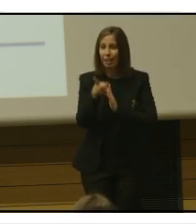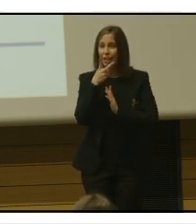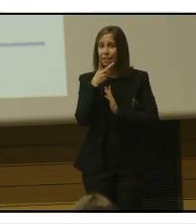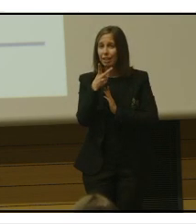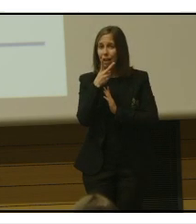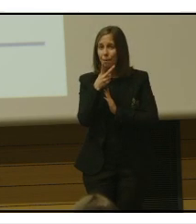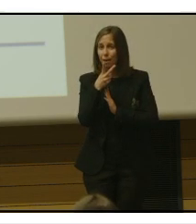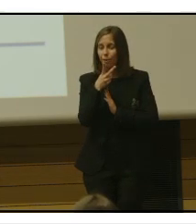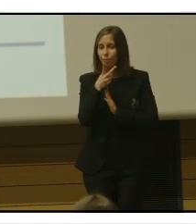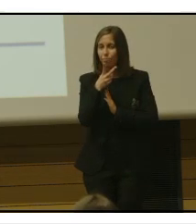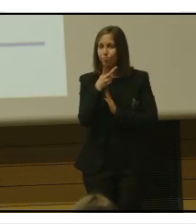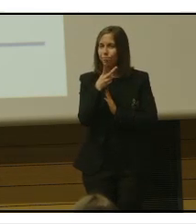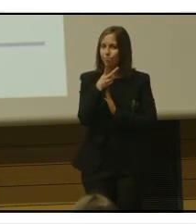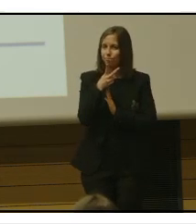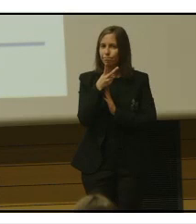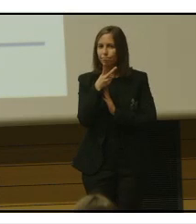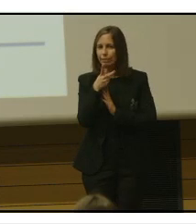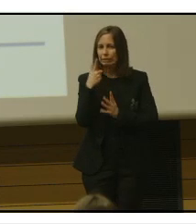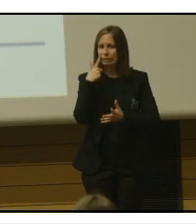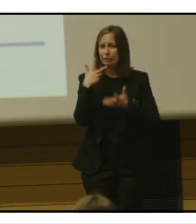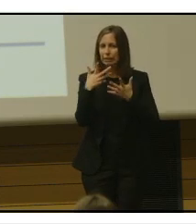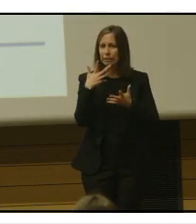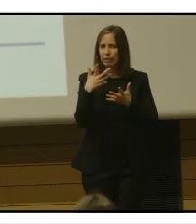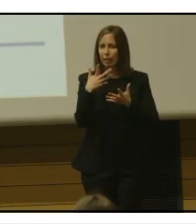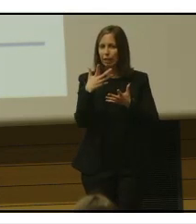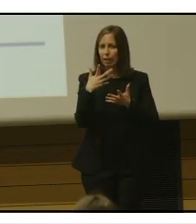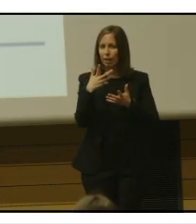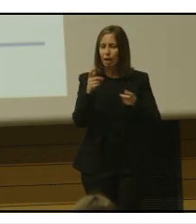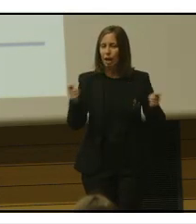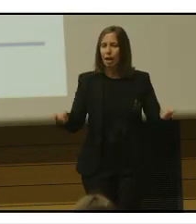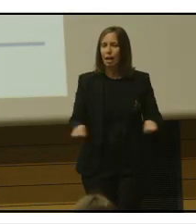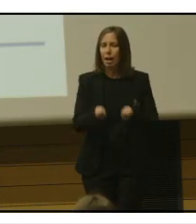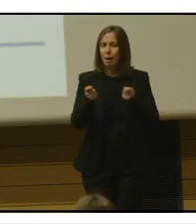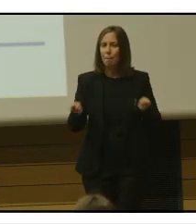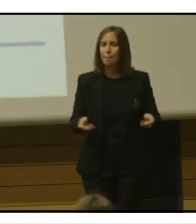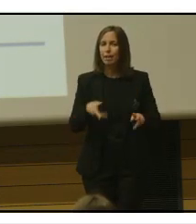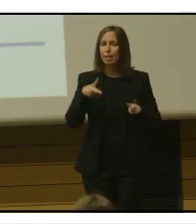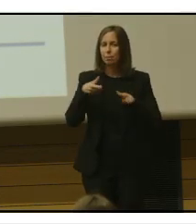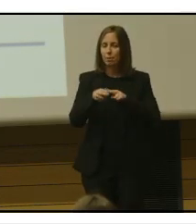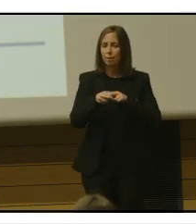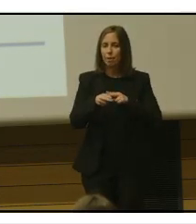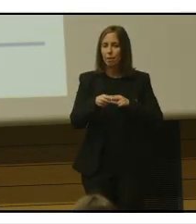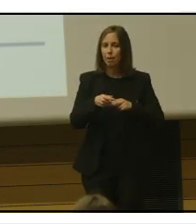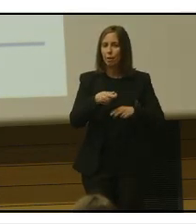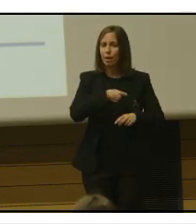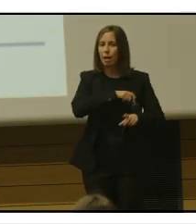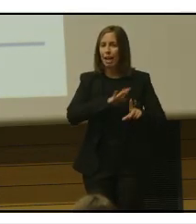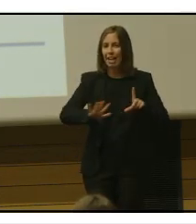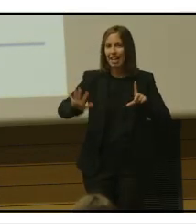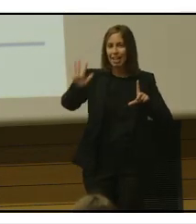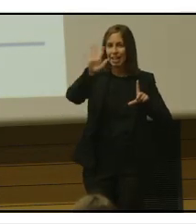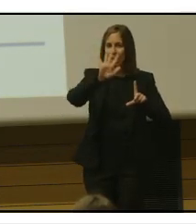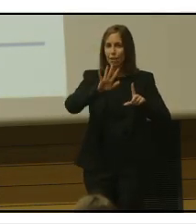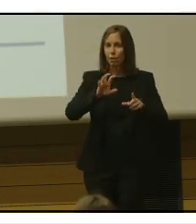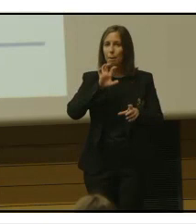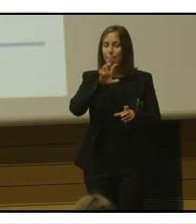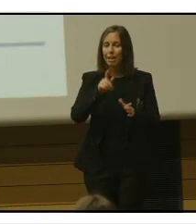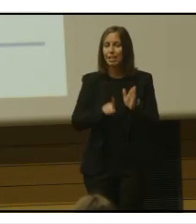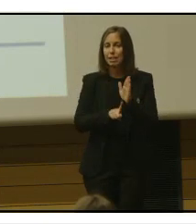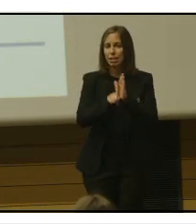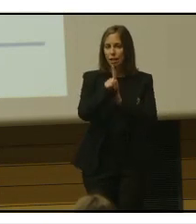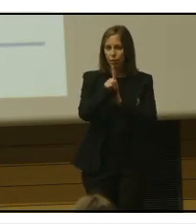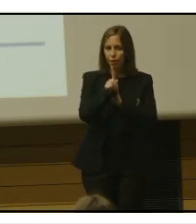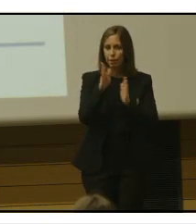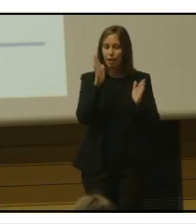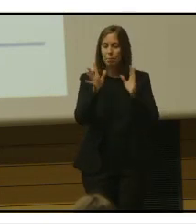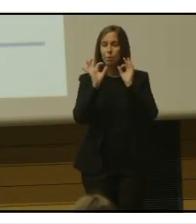tabaco en un punto importantísimo dentro de las campañas de prevención a nivel nacional en los países desarrollados. Es en este